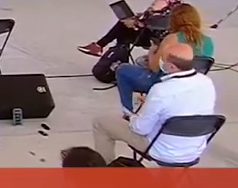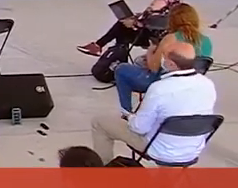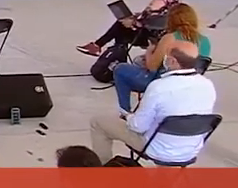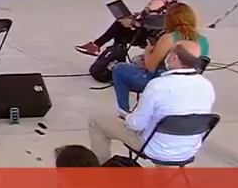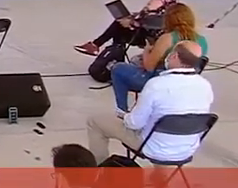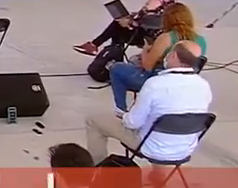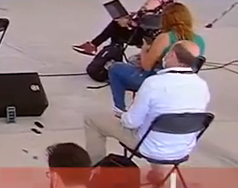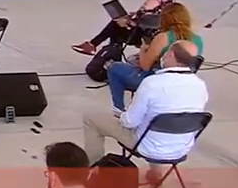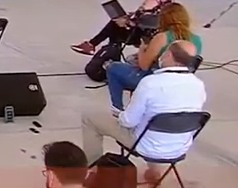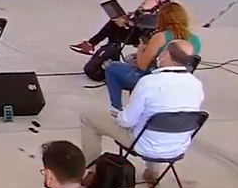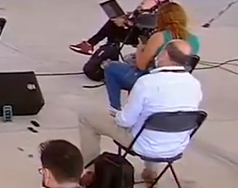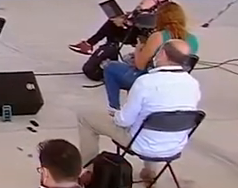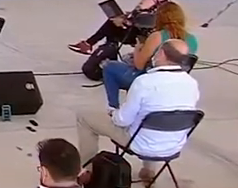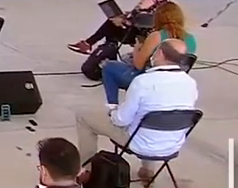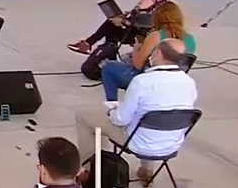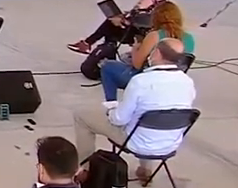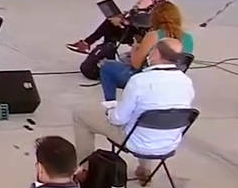corporaciones